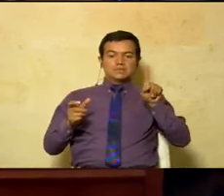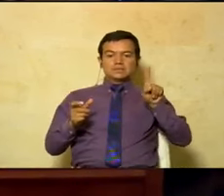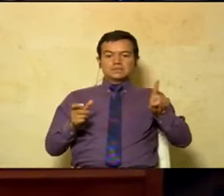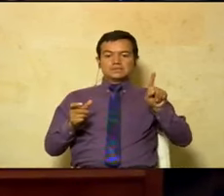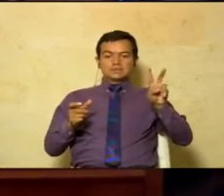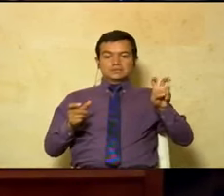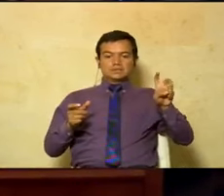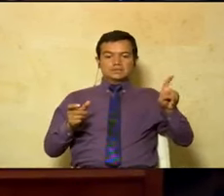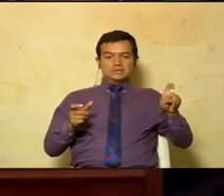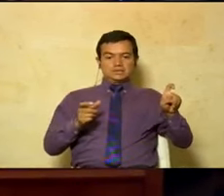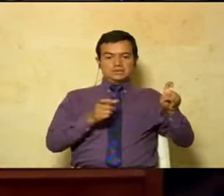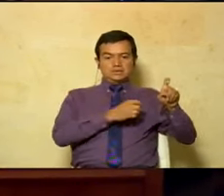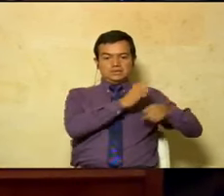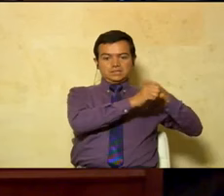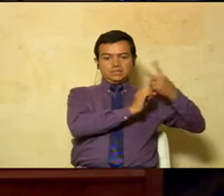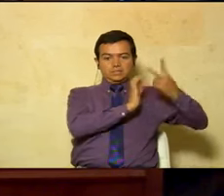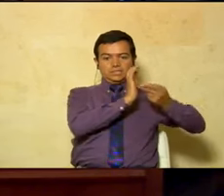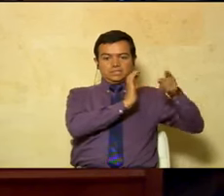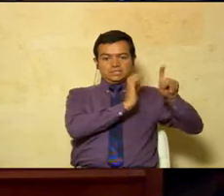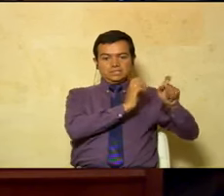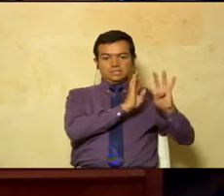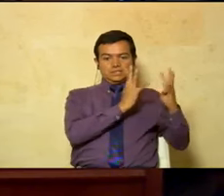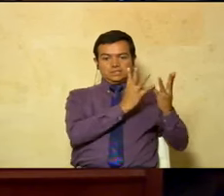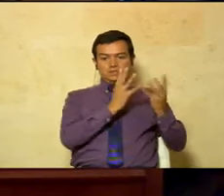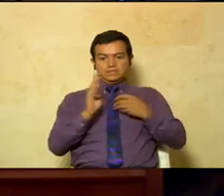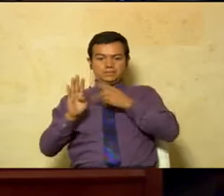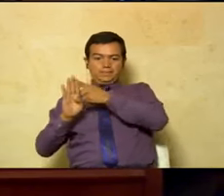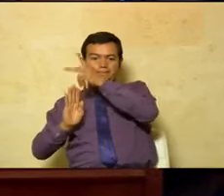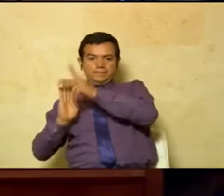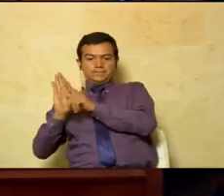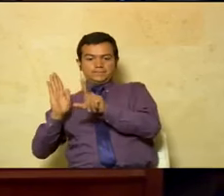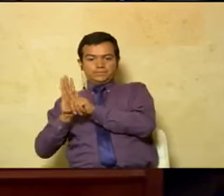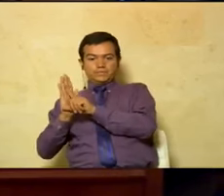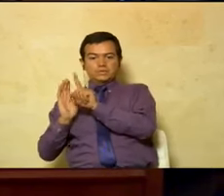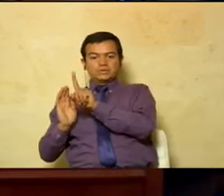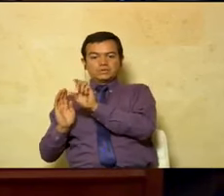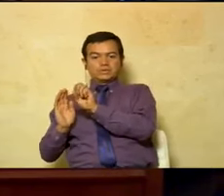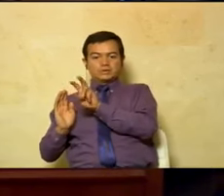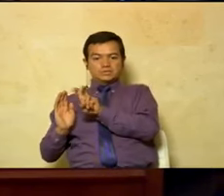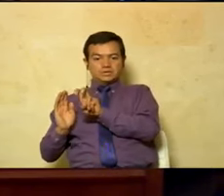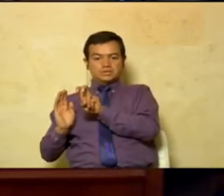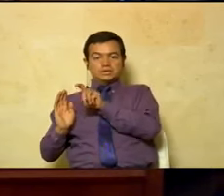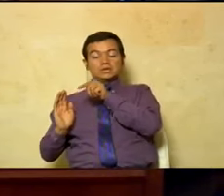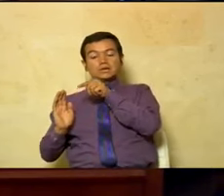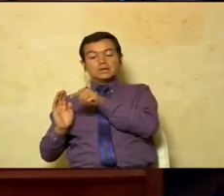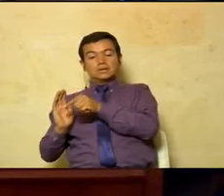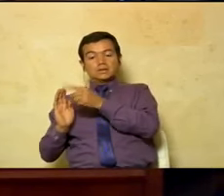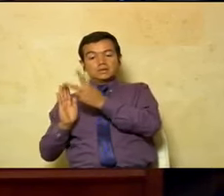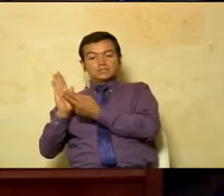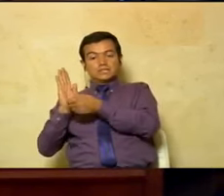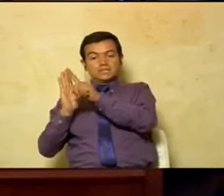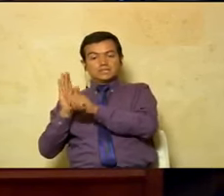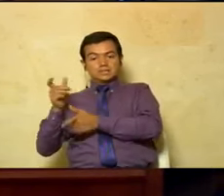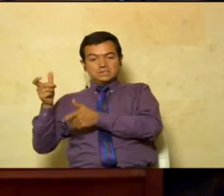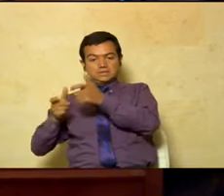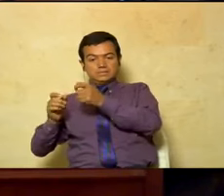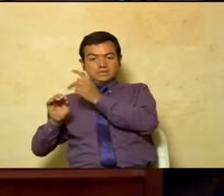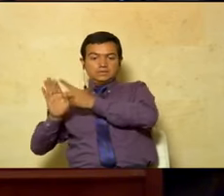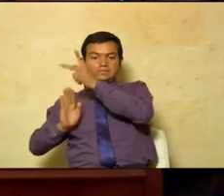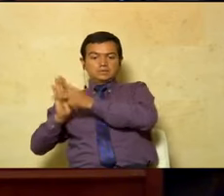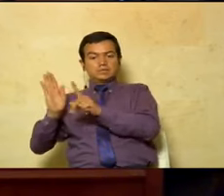2016 senado proyecto de ley número 107 2016 cámara proyecto de ley